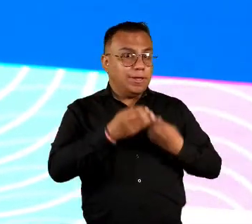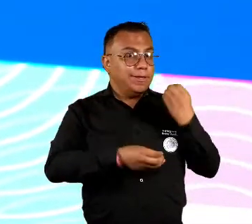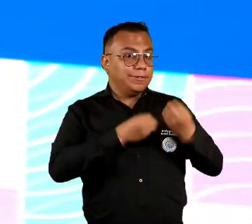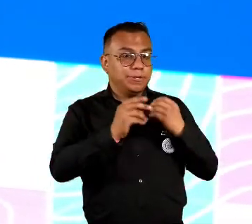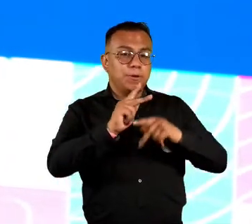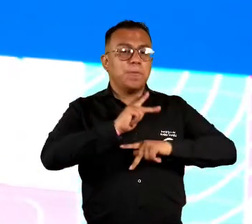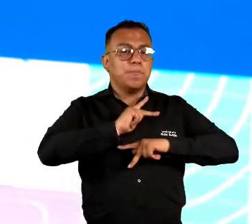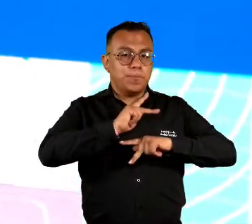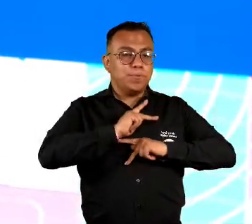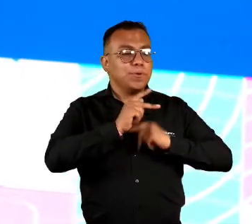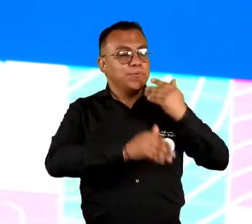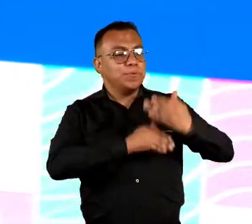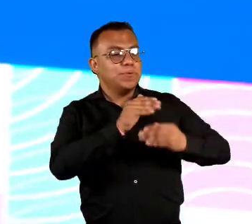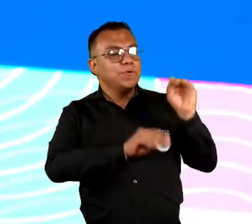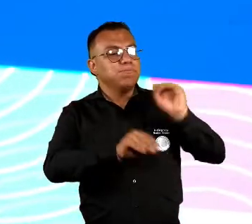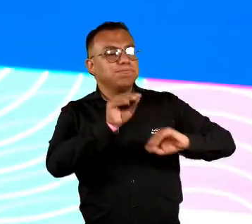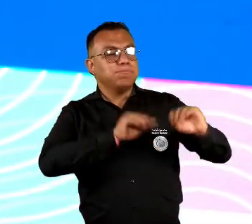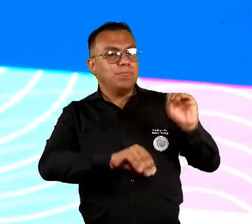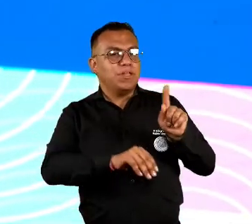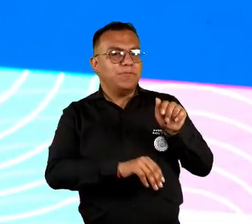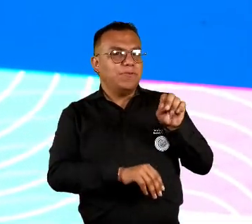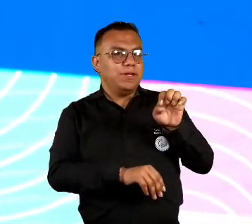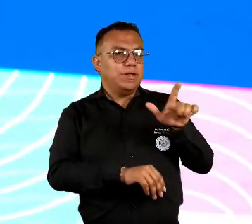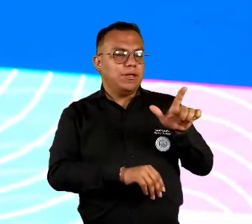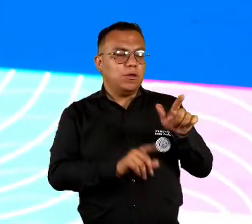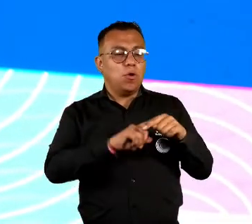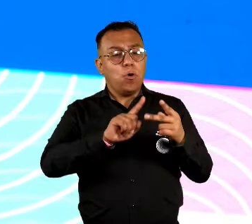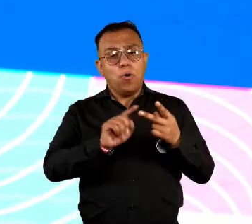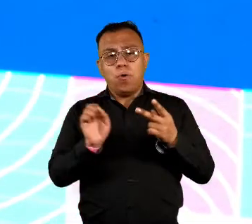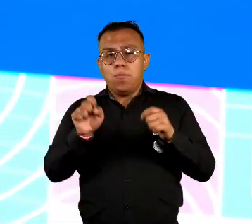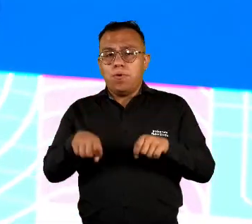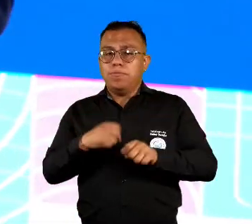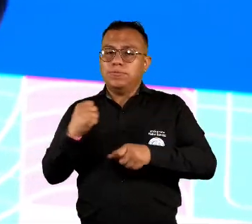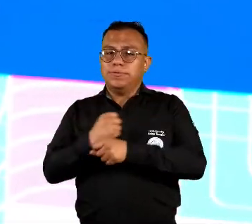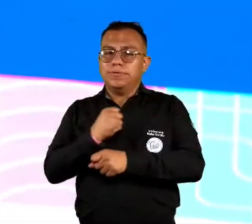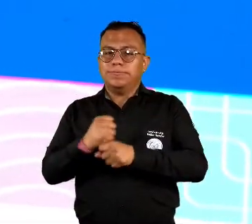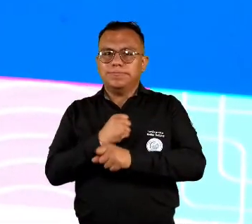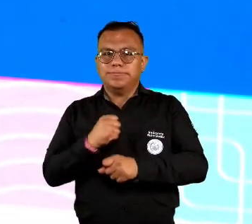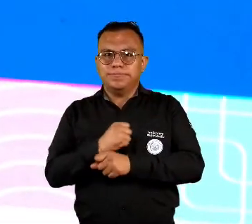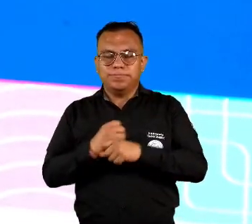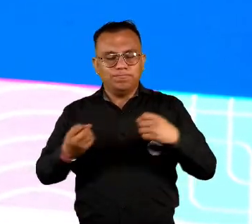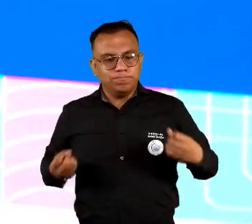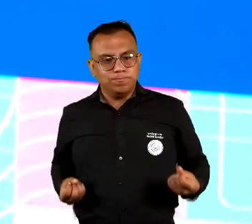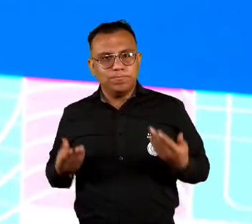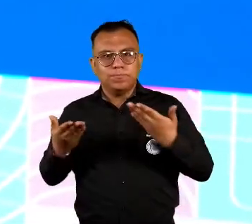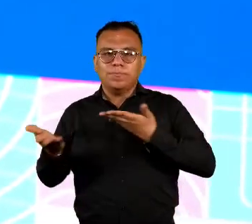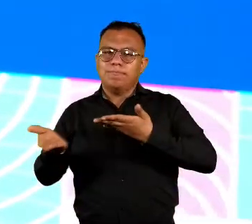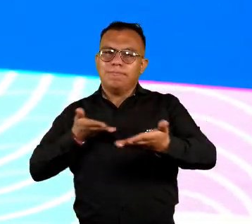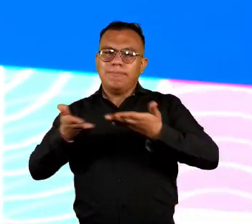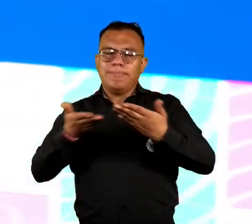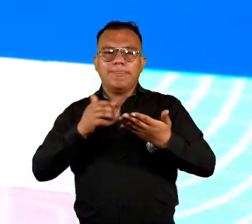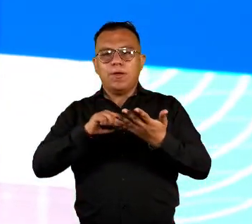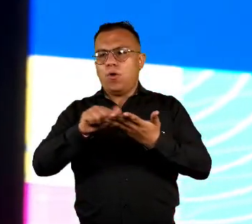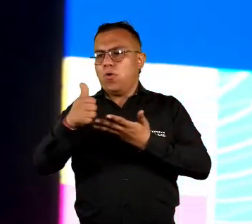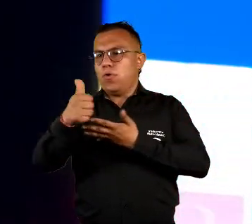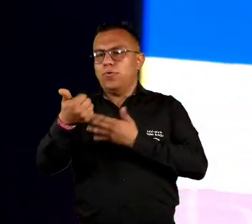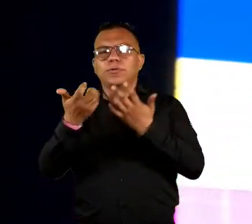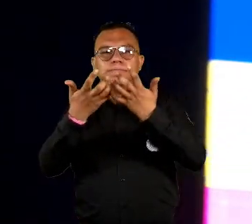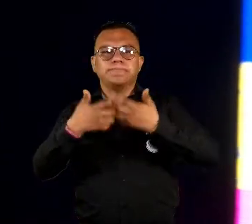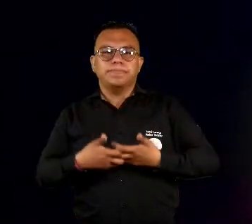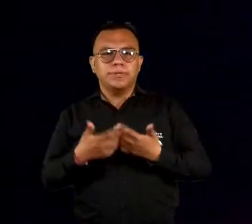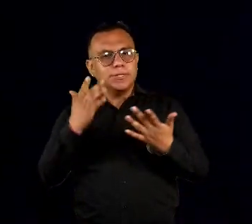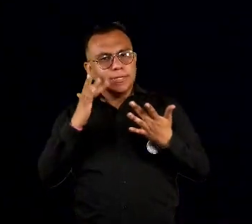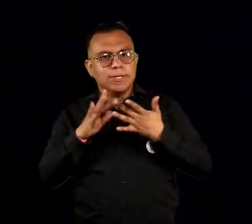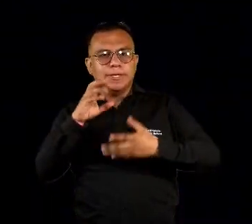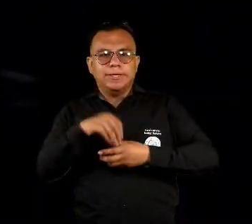nuestros propios o nuestros fans games o podemos trabajar en ofrecer servicios para otras empresas que